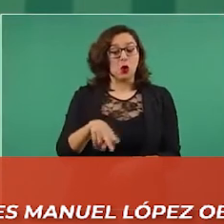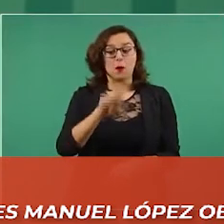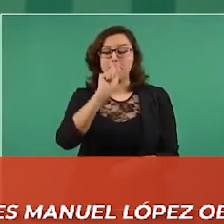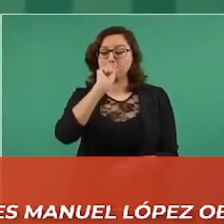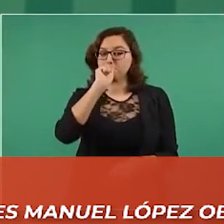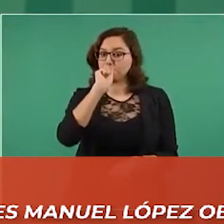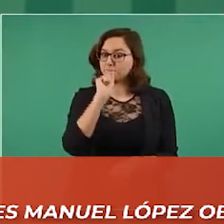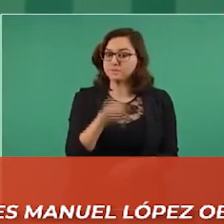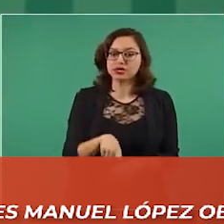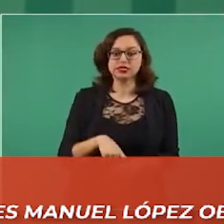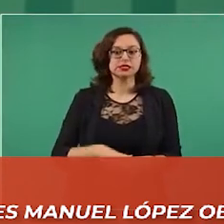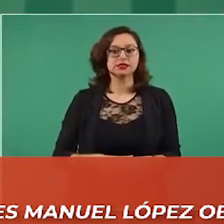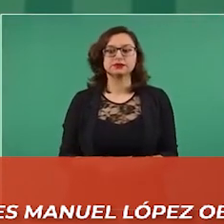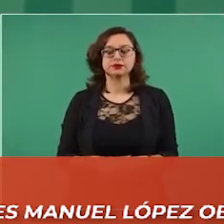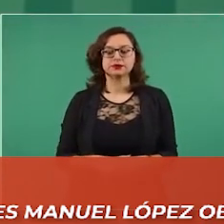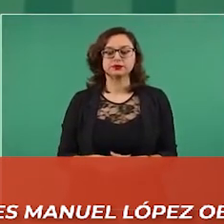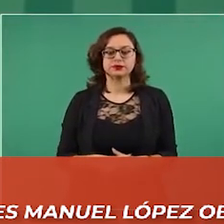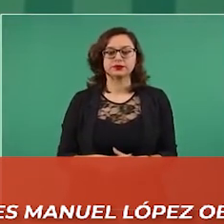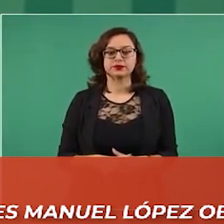cuestionar a un